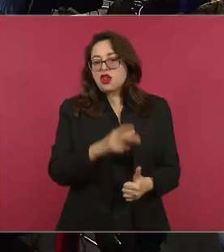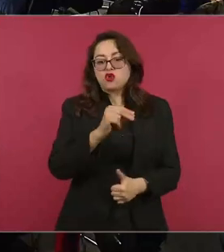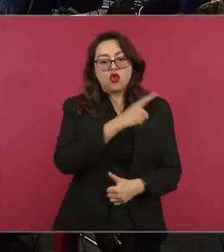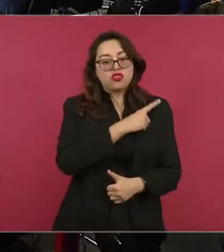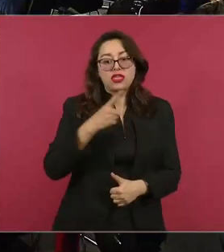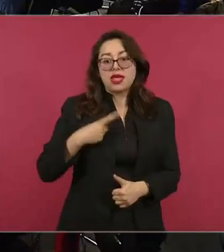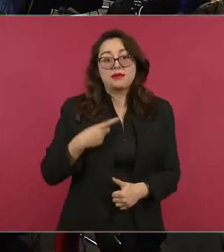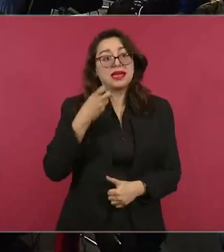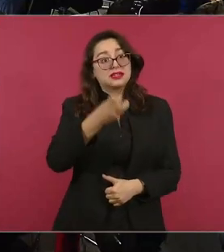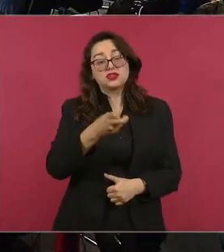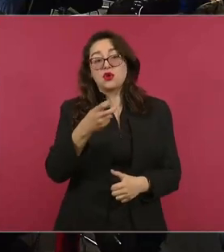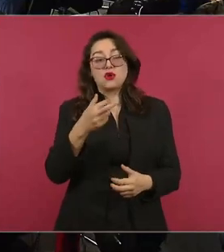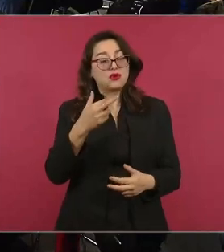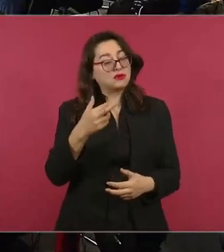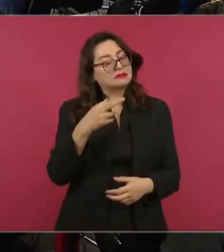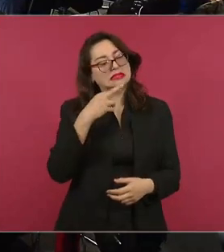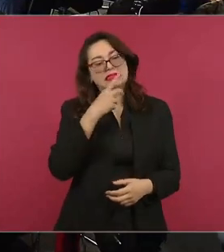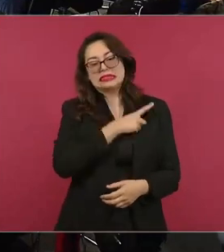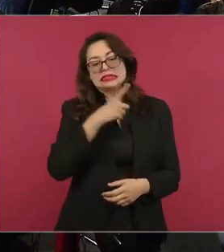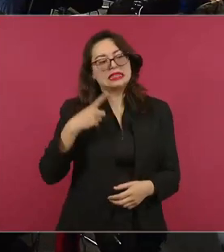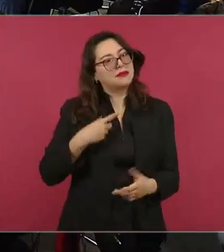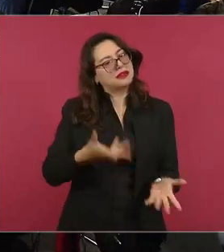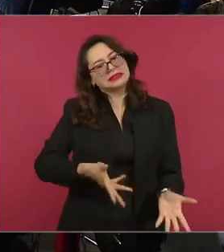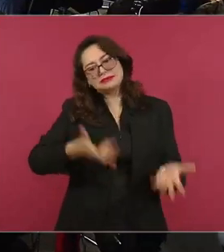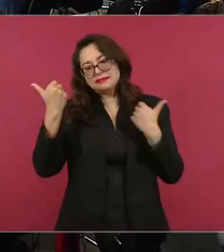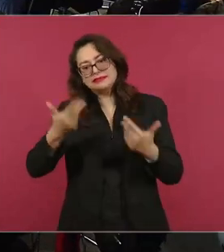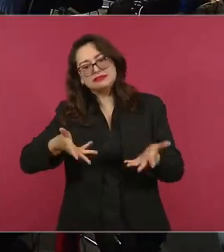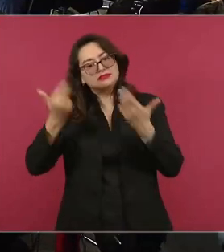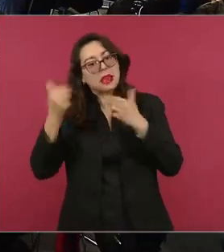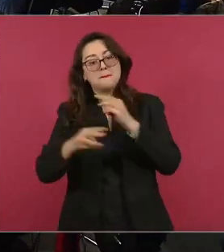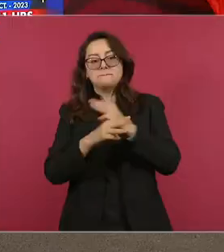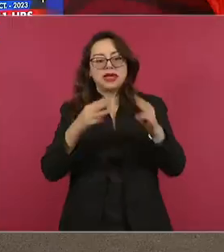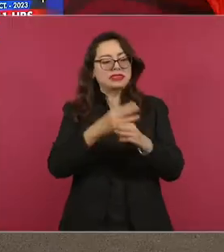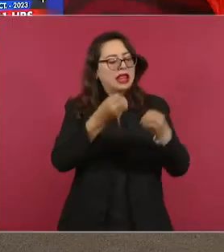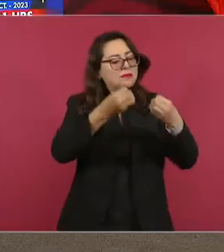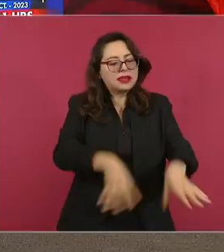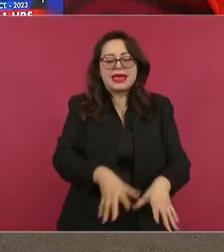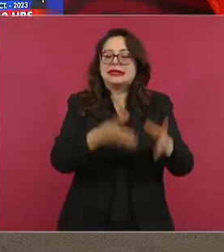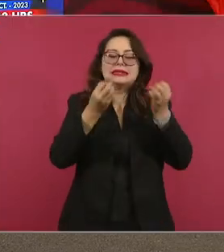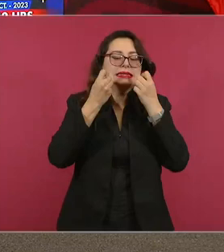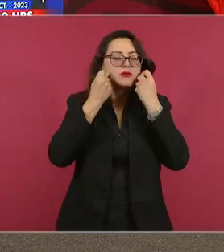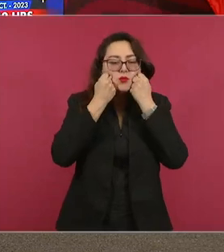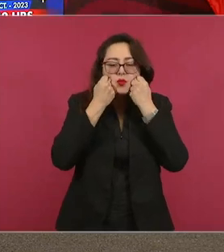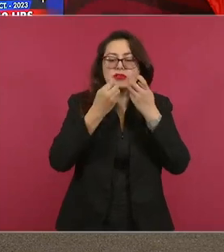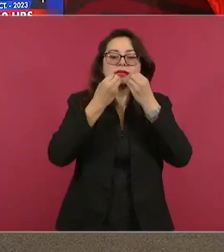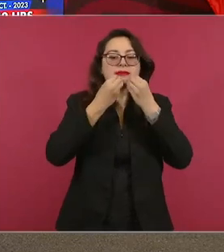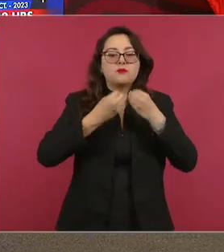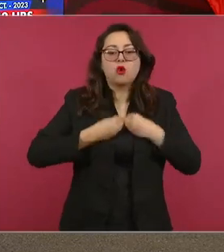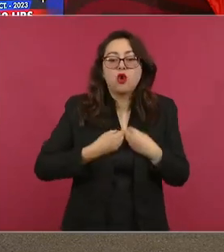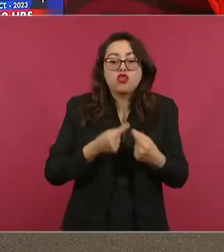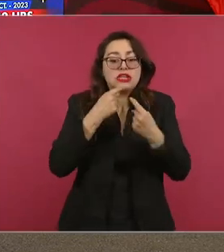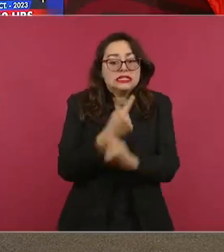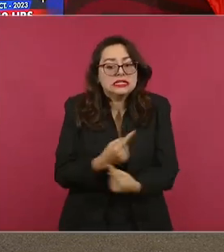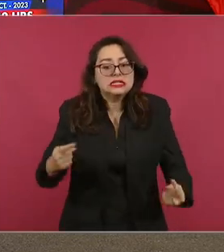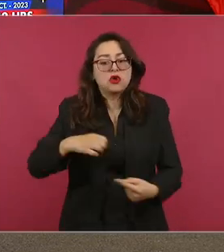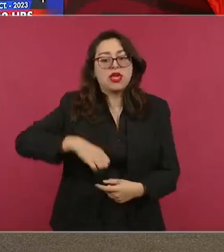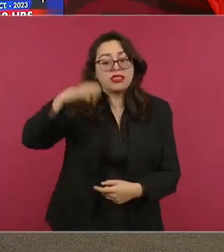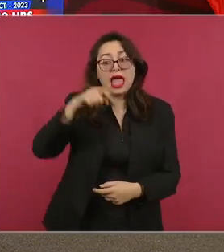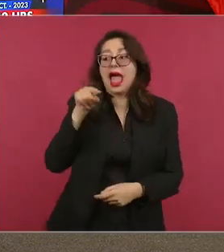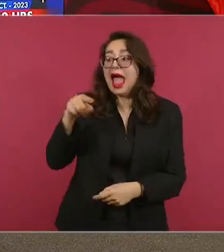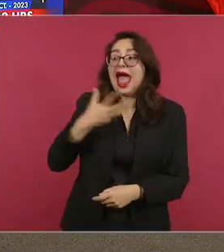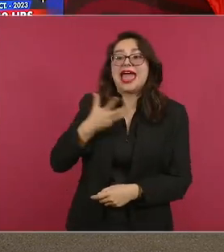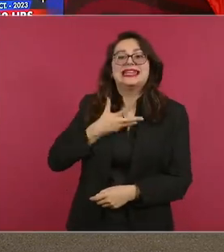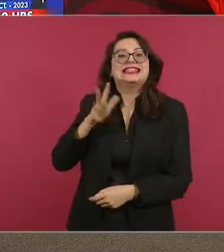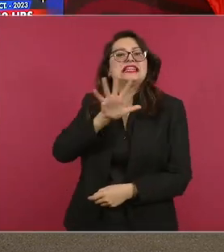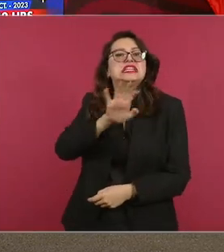que les vuelan los techos. Lo material se recupera, Uriel, pero quienes tienen niños, quienes tienen adultos mayores, es mejor acudir a uno de estos 500